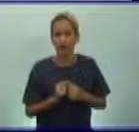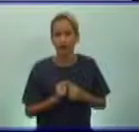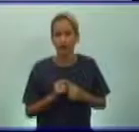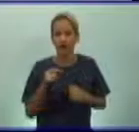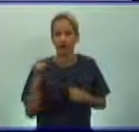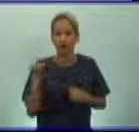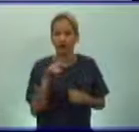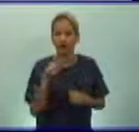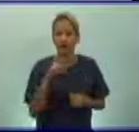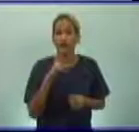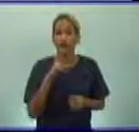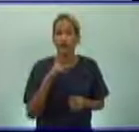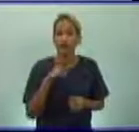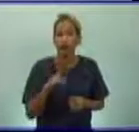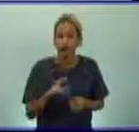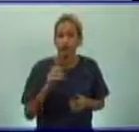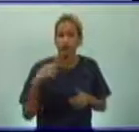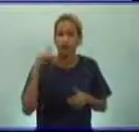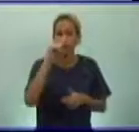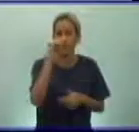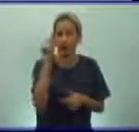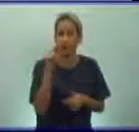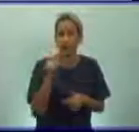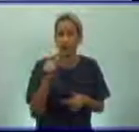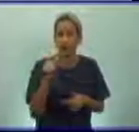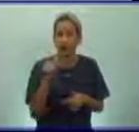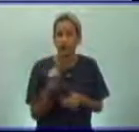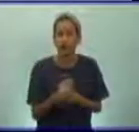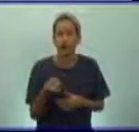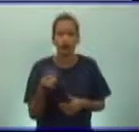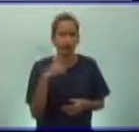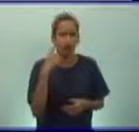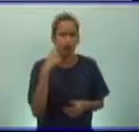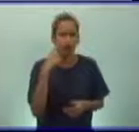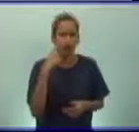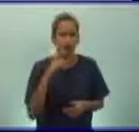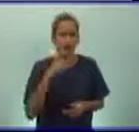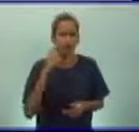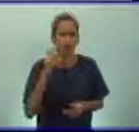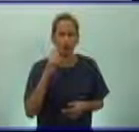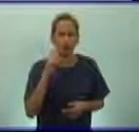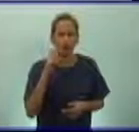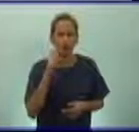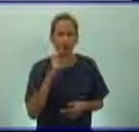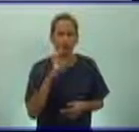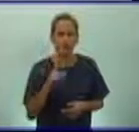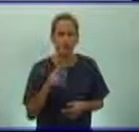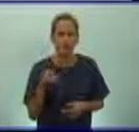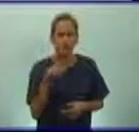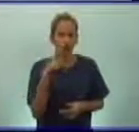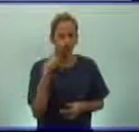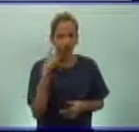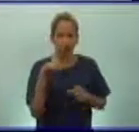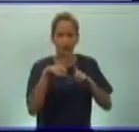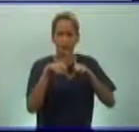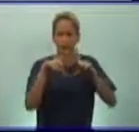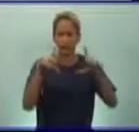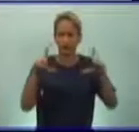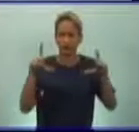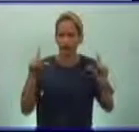cuyas respuestas encontrarán fácilmente en los textos y otras en las que tendrán que pensar un poquito